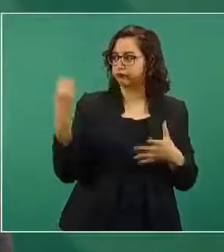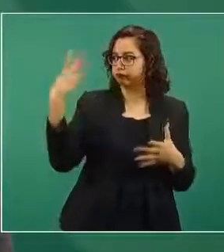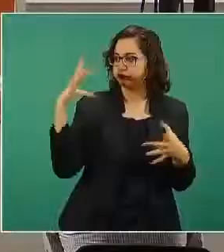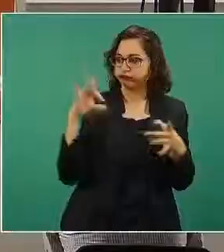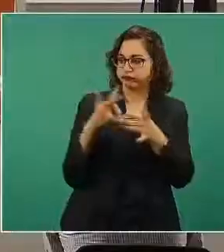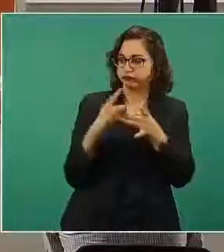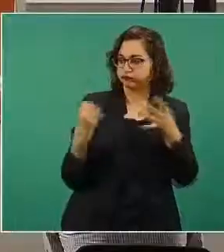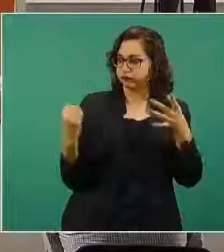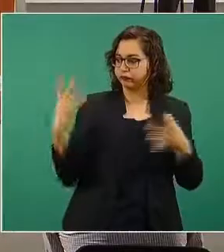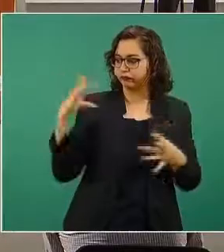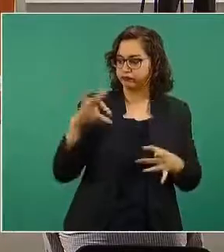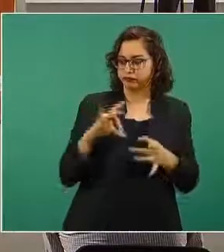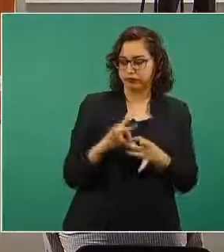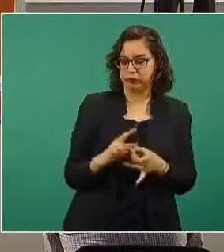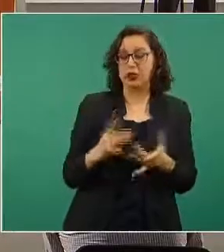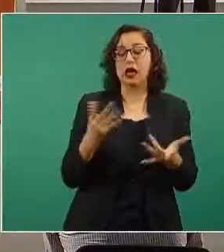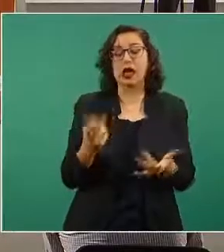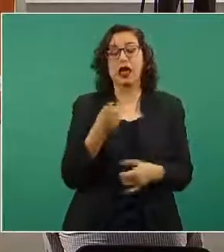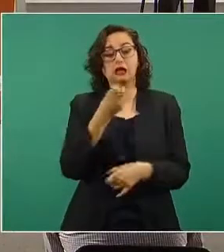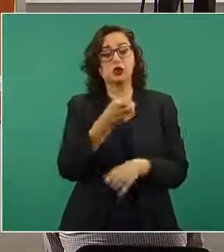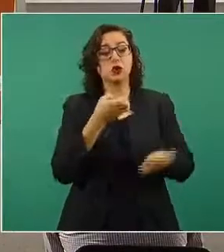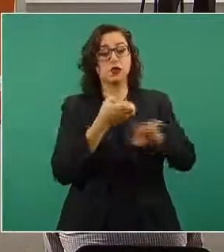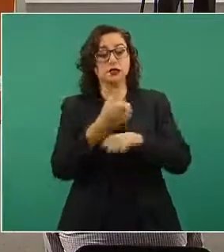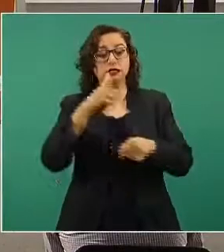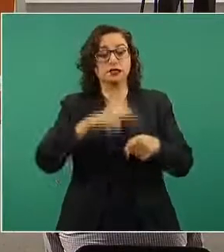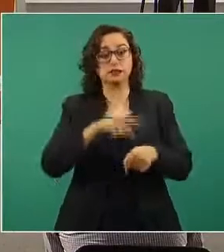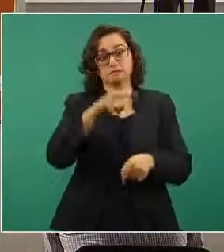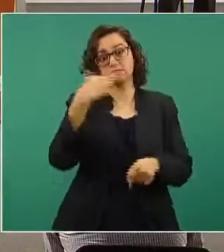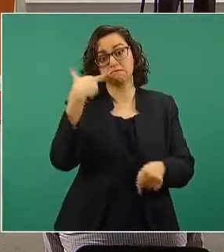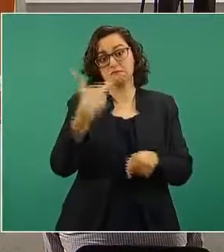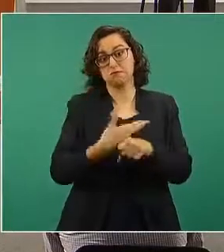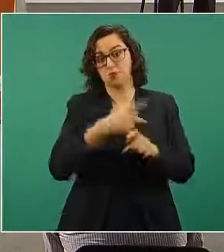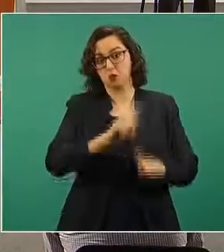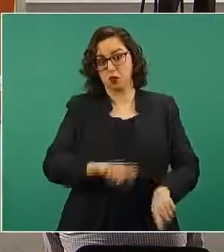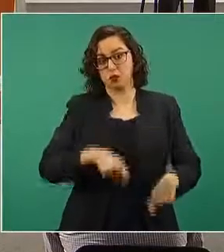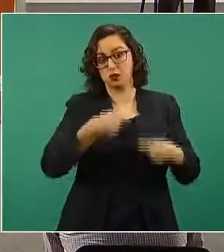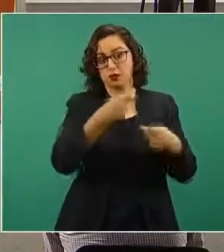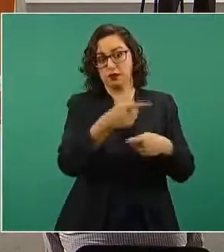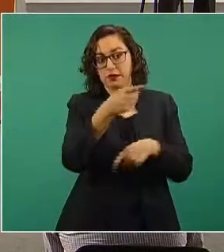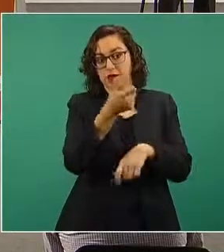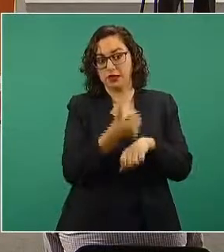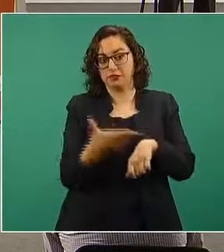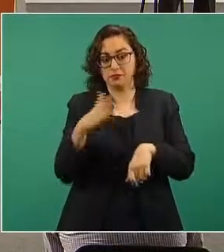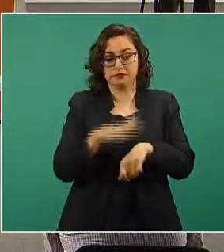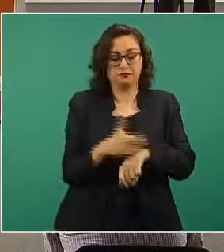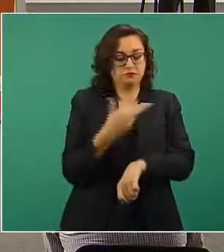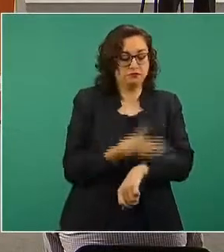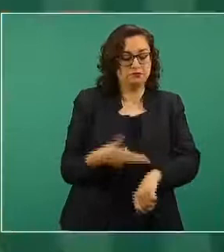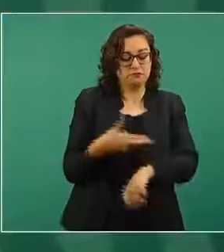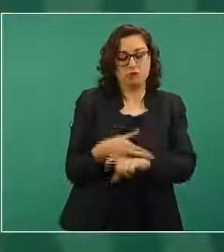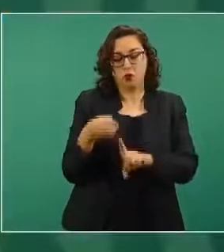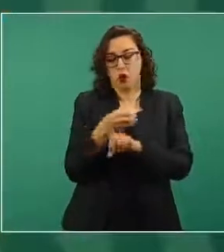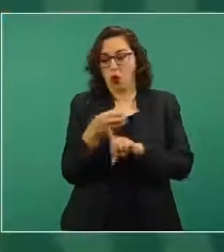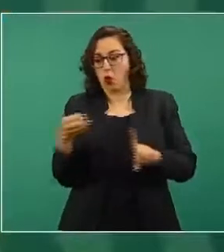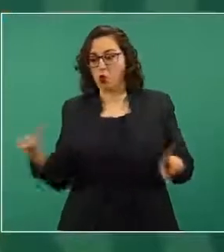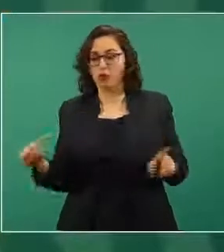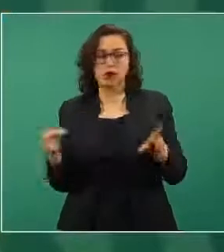hacer cumplir las medidas administrativas necesarias para que existan esas